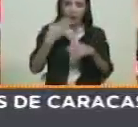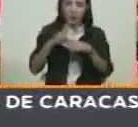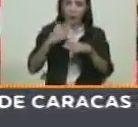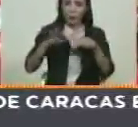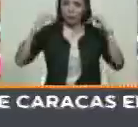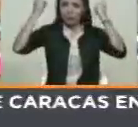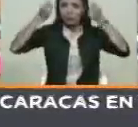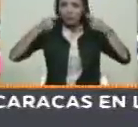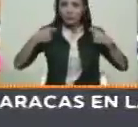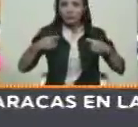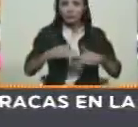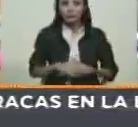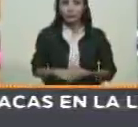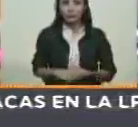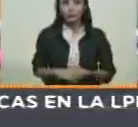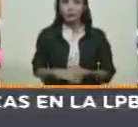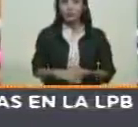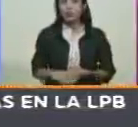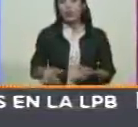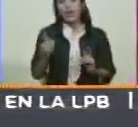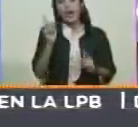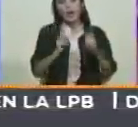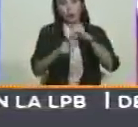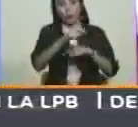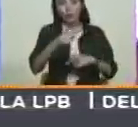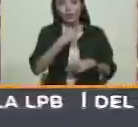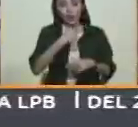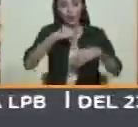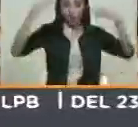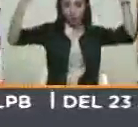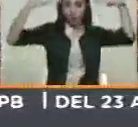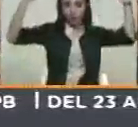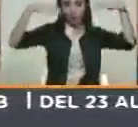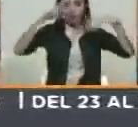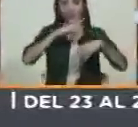quienes de ustedes le gusta mojarse bajo la lluvia